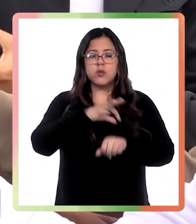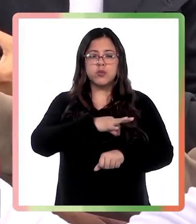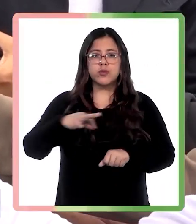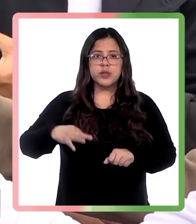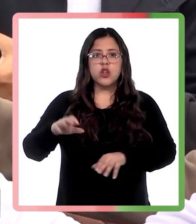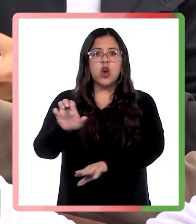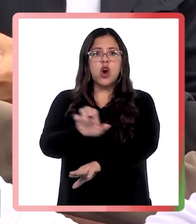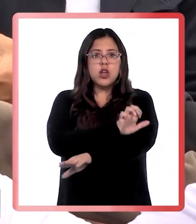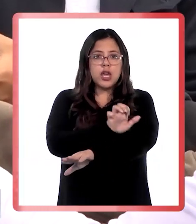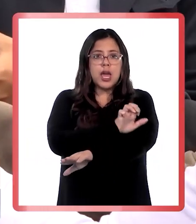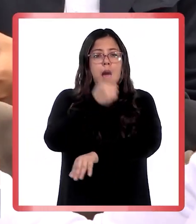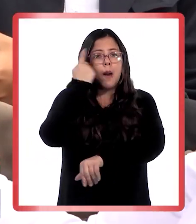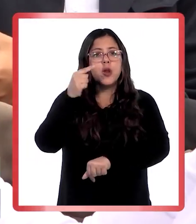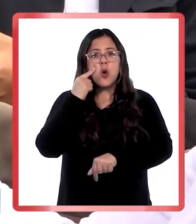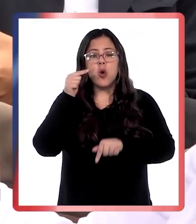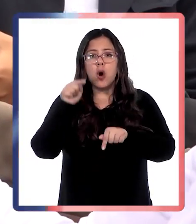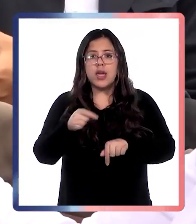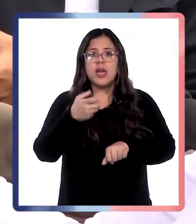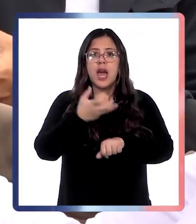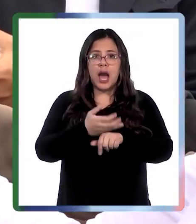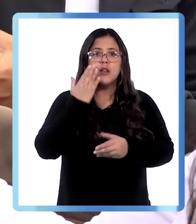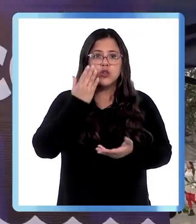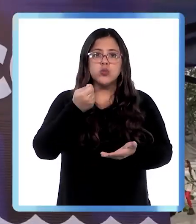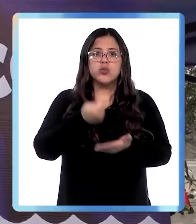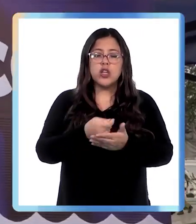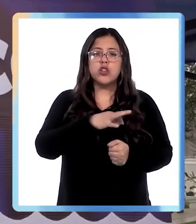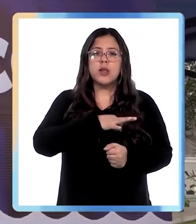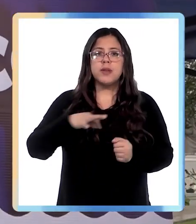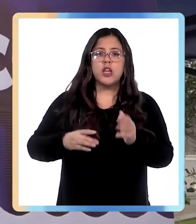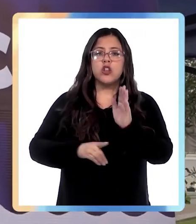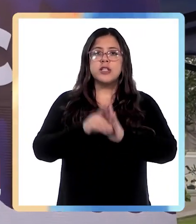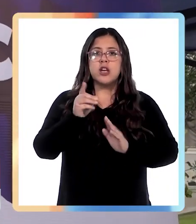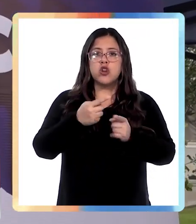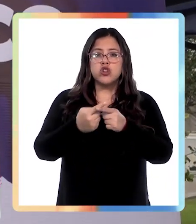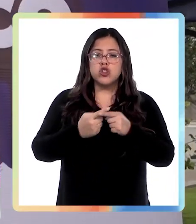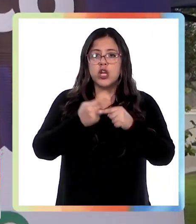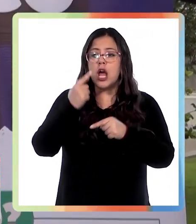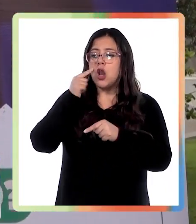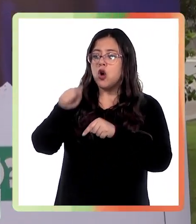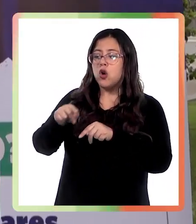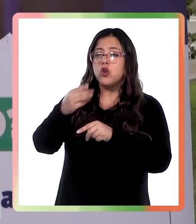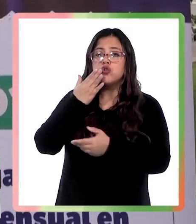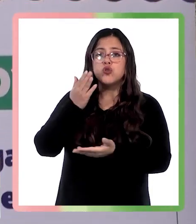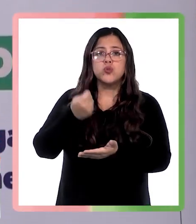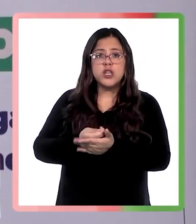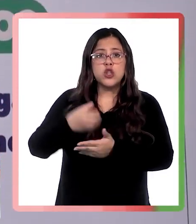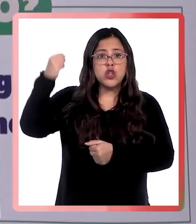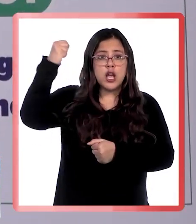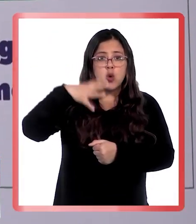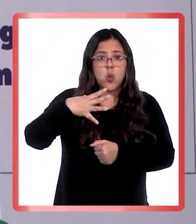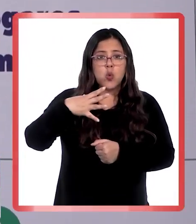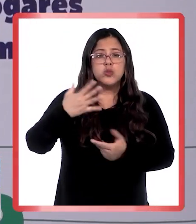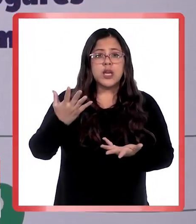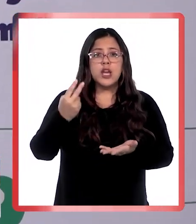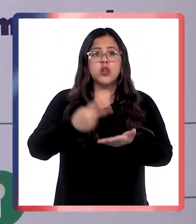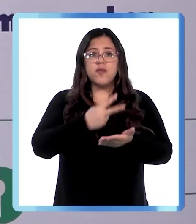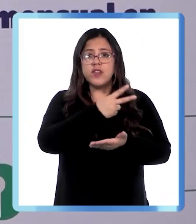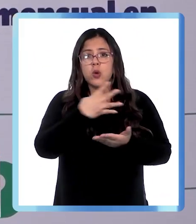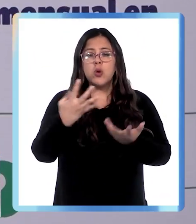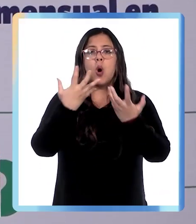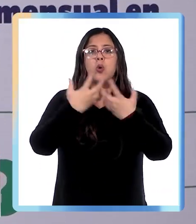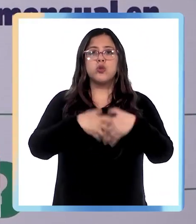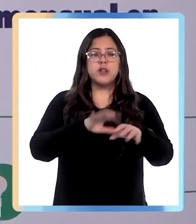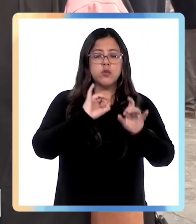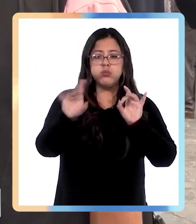obstante el subsidio está alojado en el Ministerio de sarrollo social el subsidio de luz 2024 es automático en la